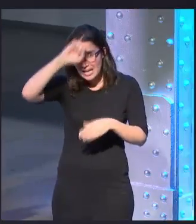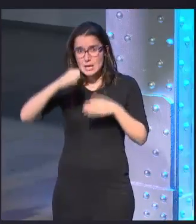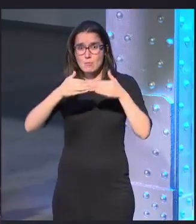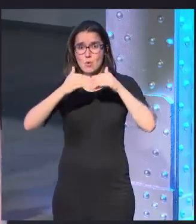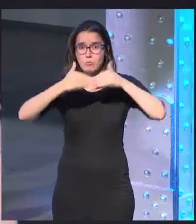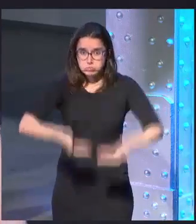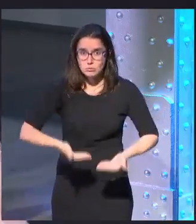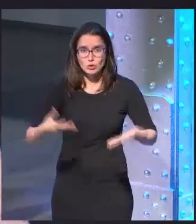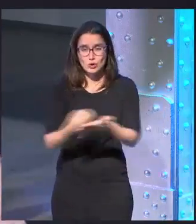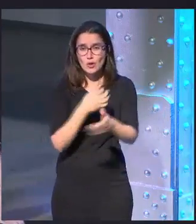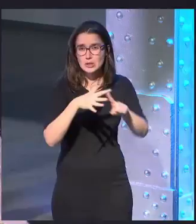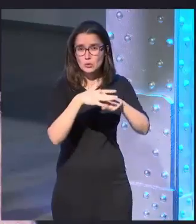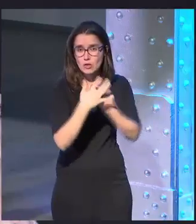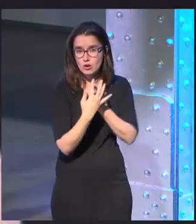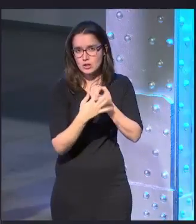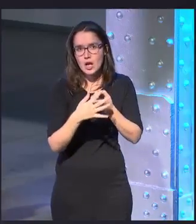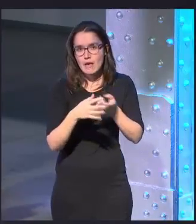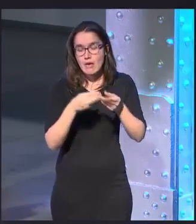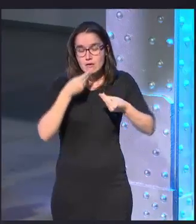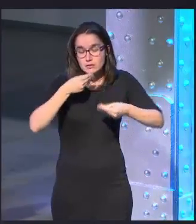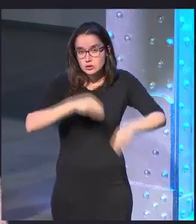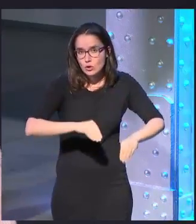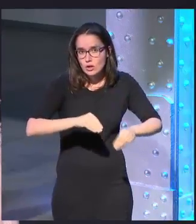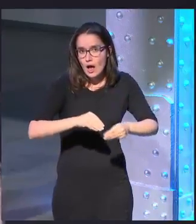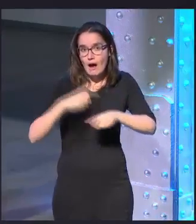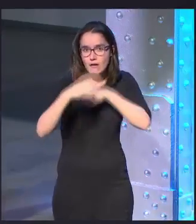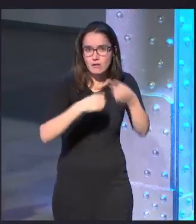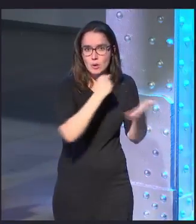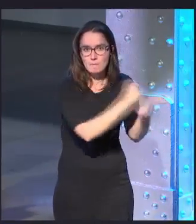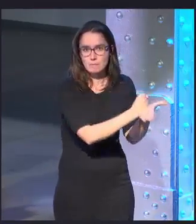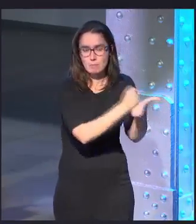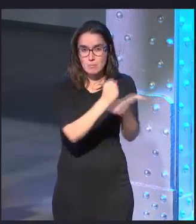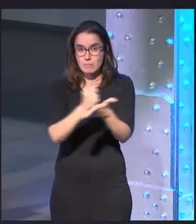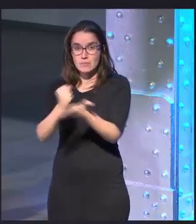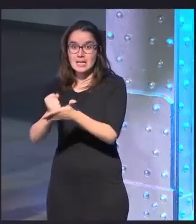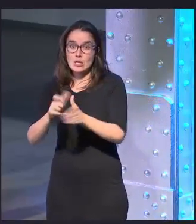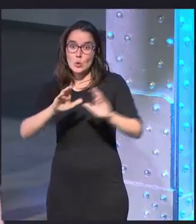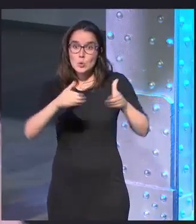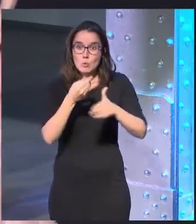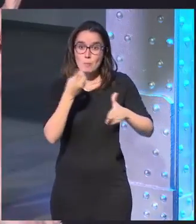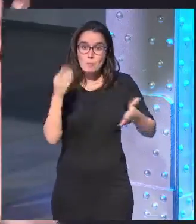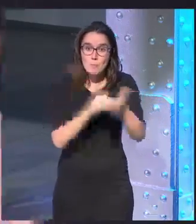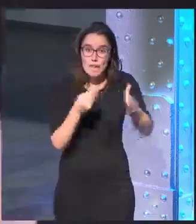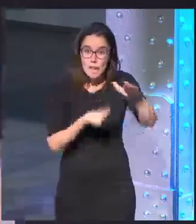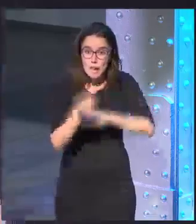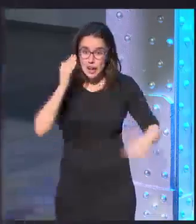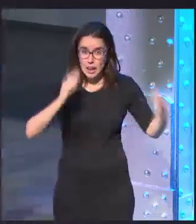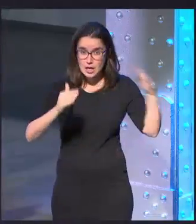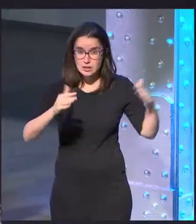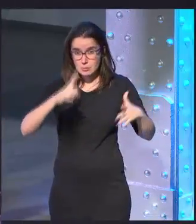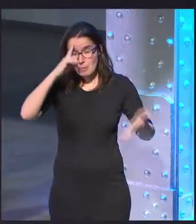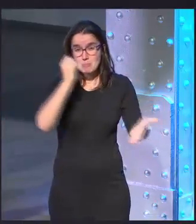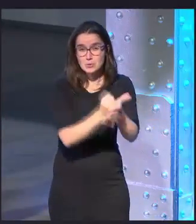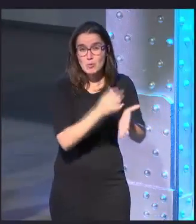hemos vivido como circunstancias que han marcado a las distintas generaciones y los millennials a los que hemos estigmatizado, si